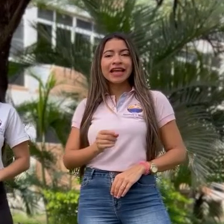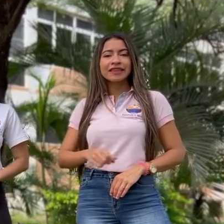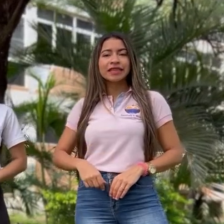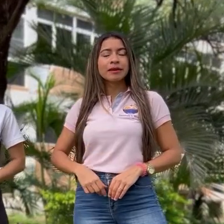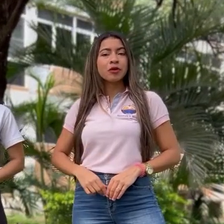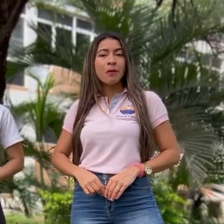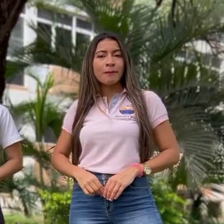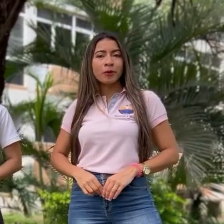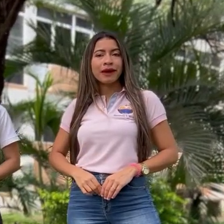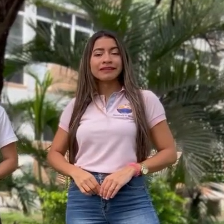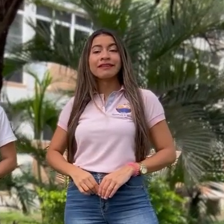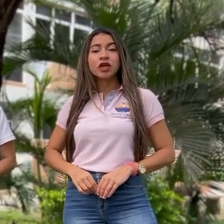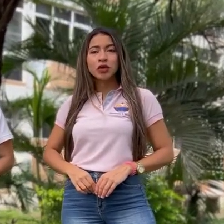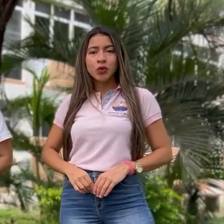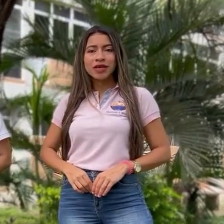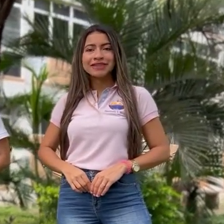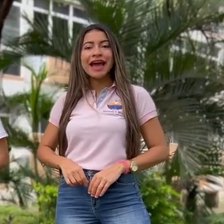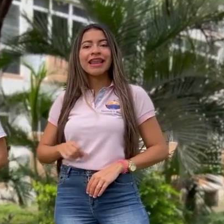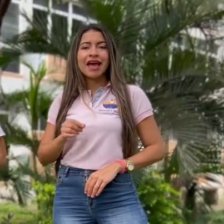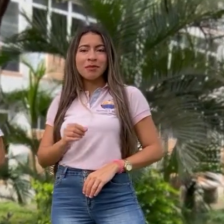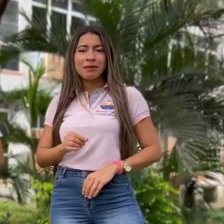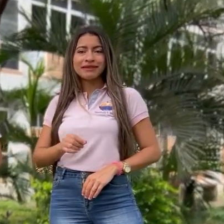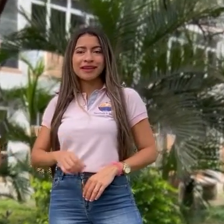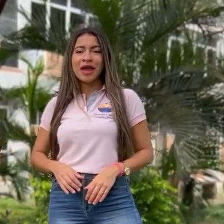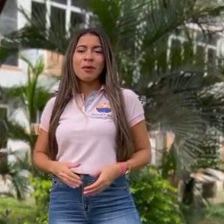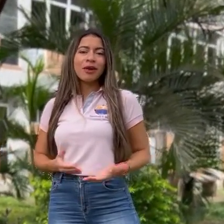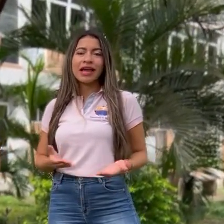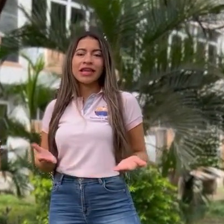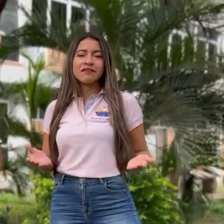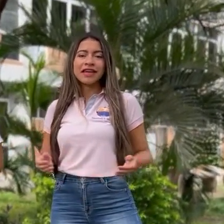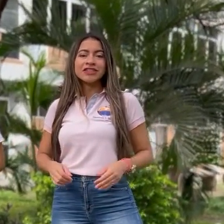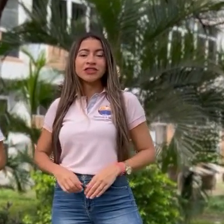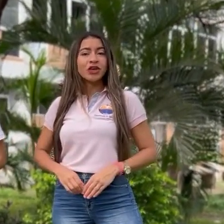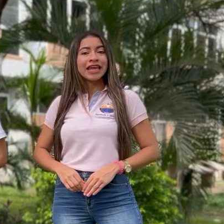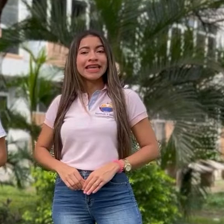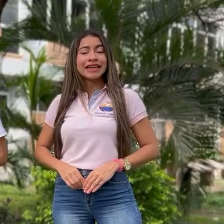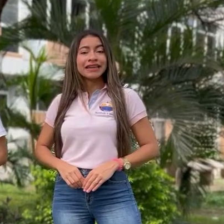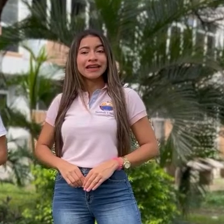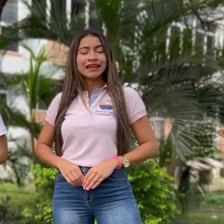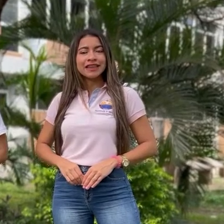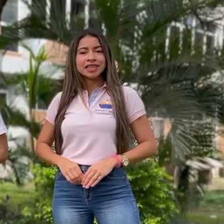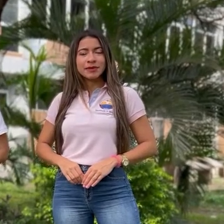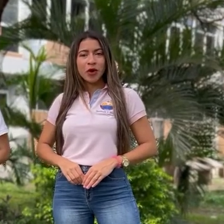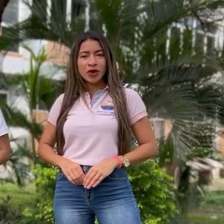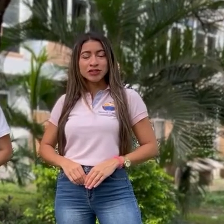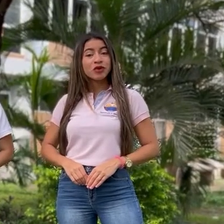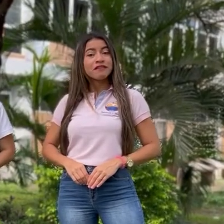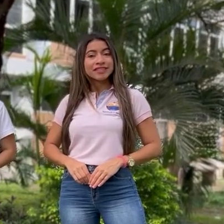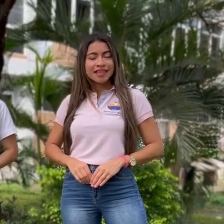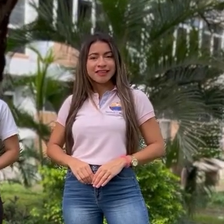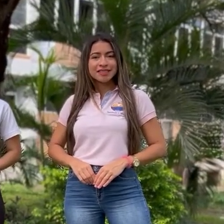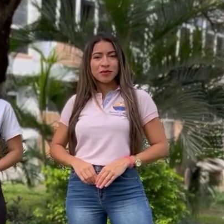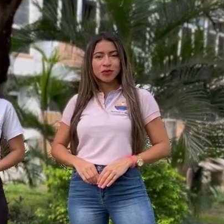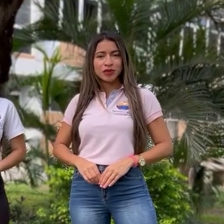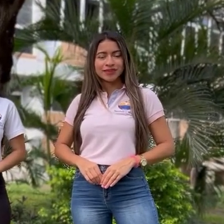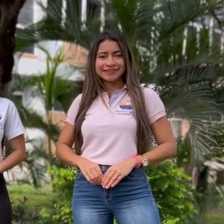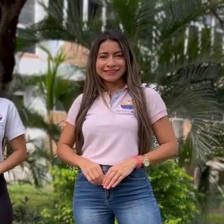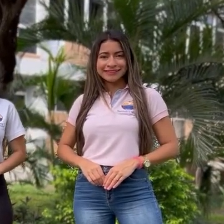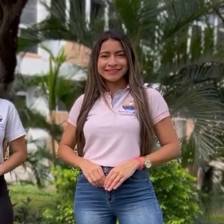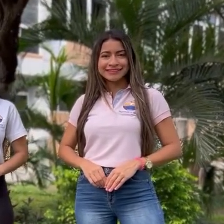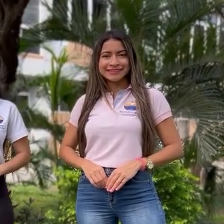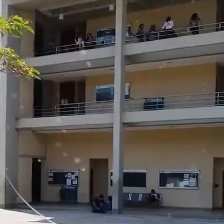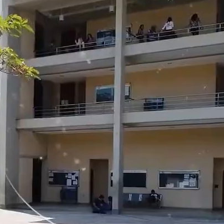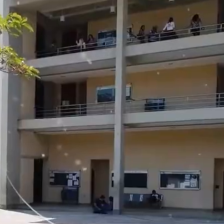la entrega del diploma por parte de QS a la alma mater por la calificación en el ranking de las mejores universidades del mundo.